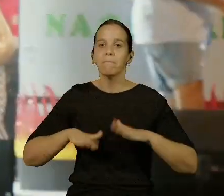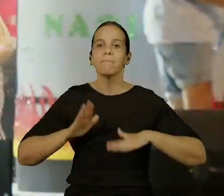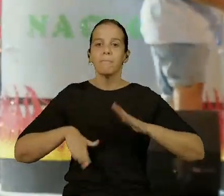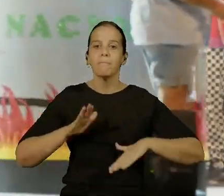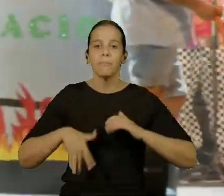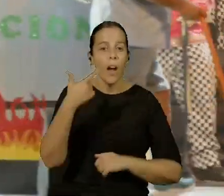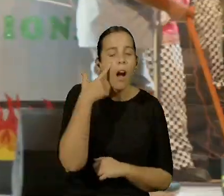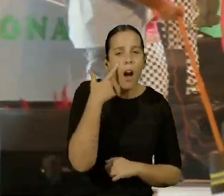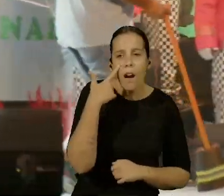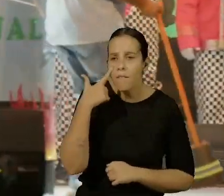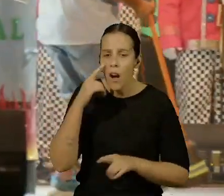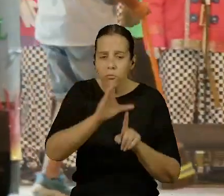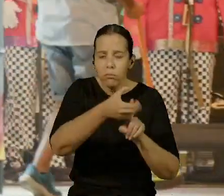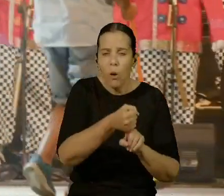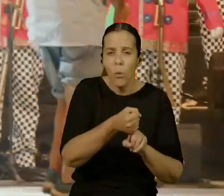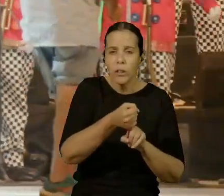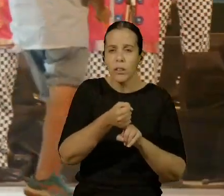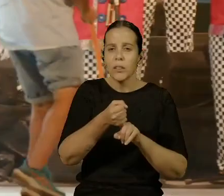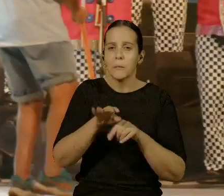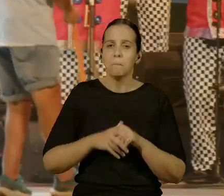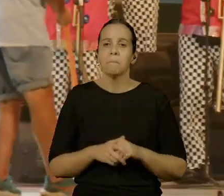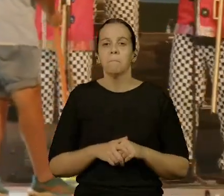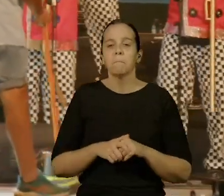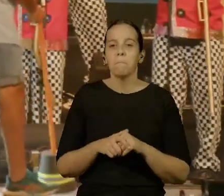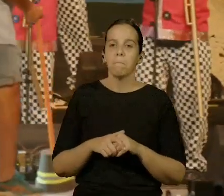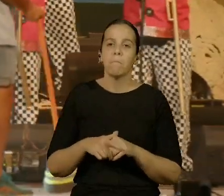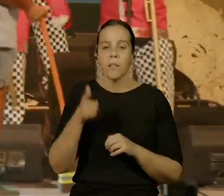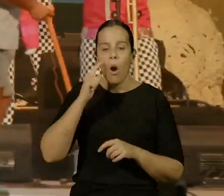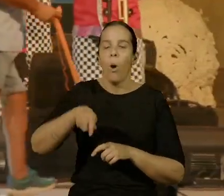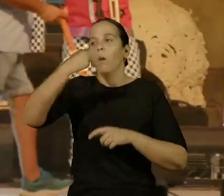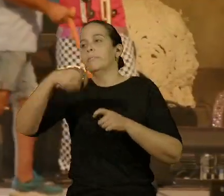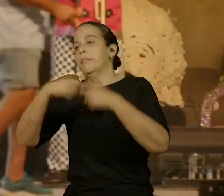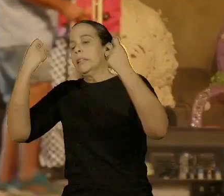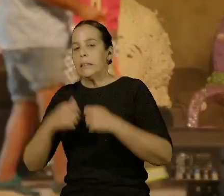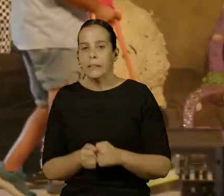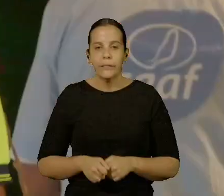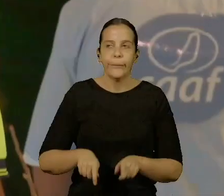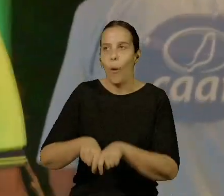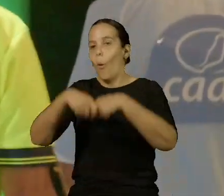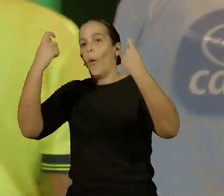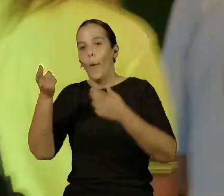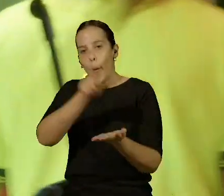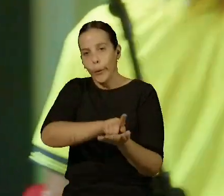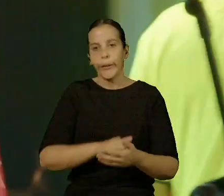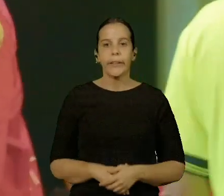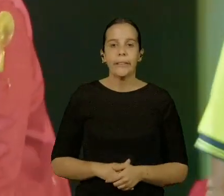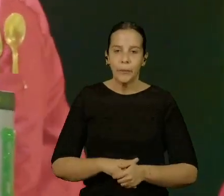A ver si la encuentran, creo que el chivato lleva otra avería más. Otra avería más.